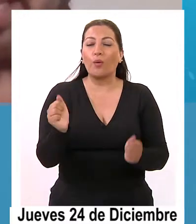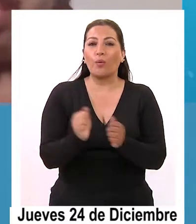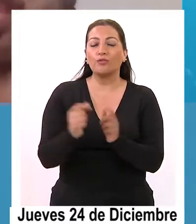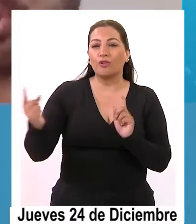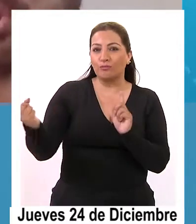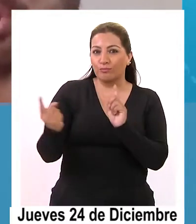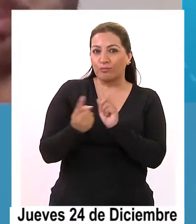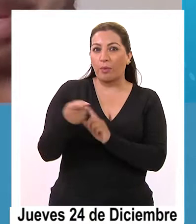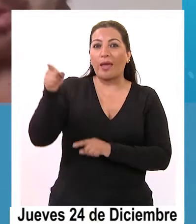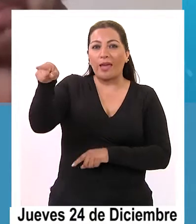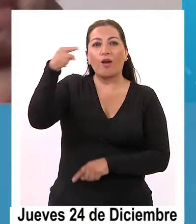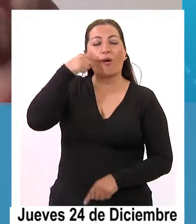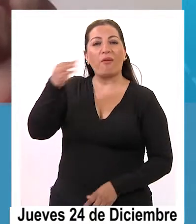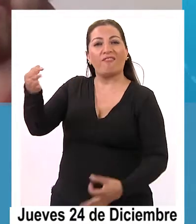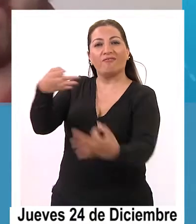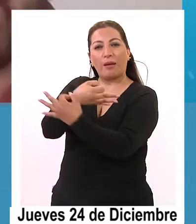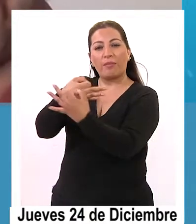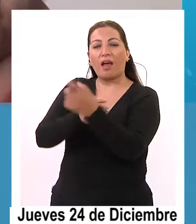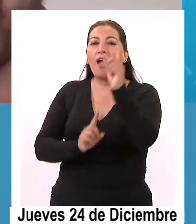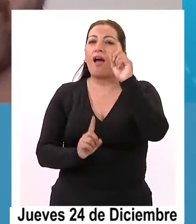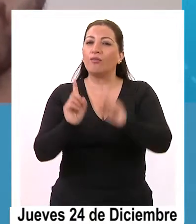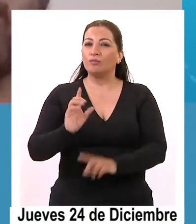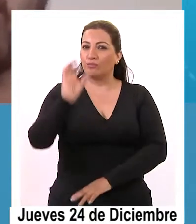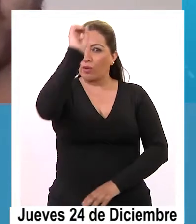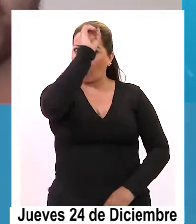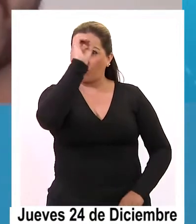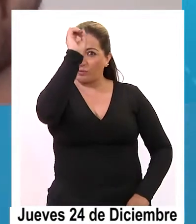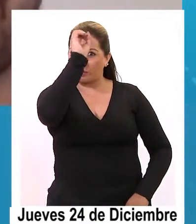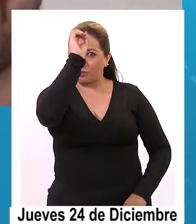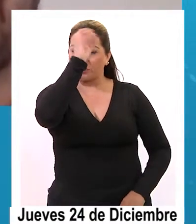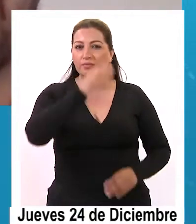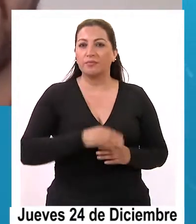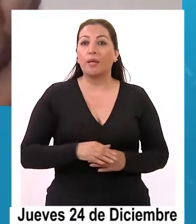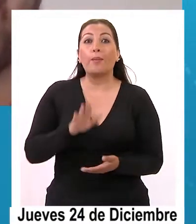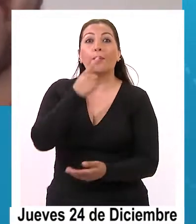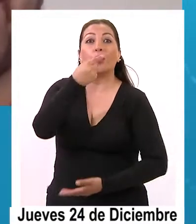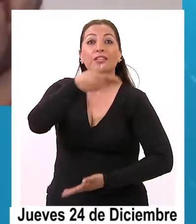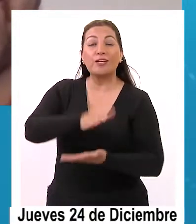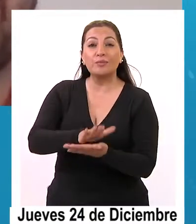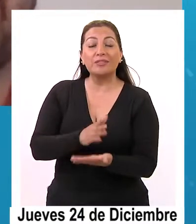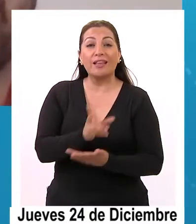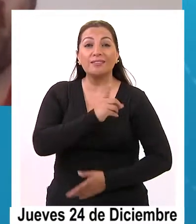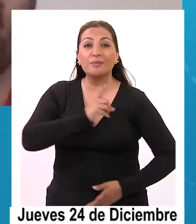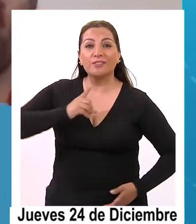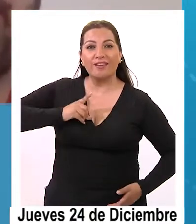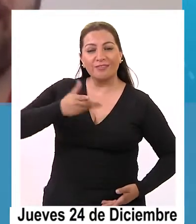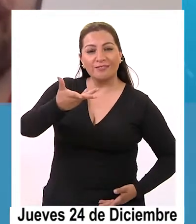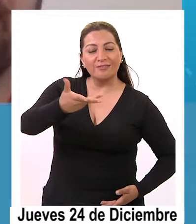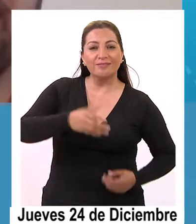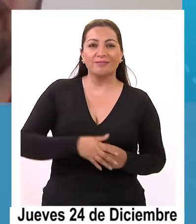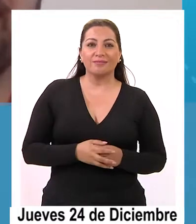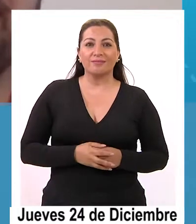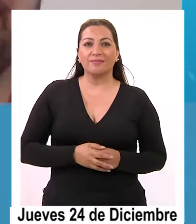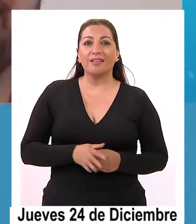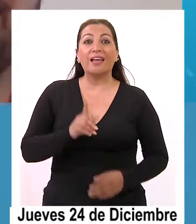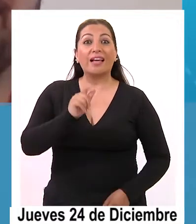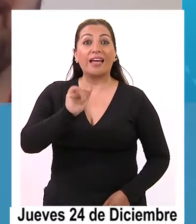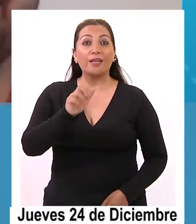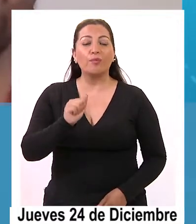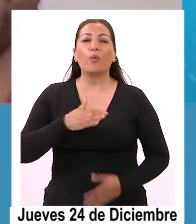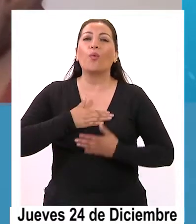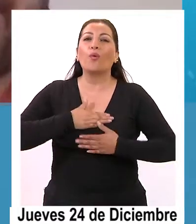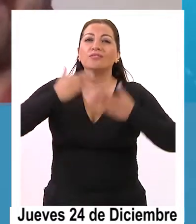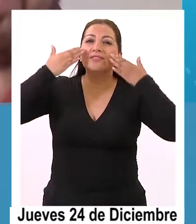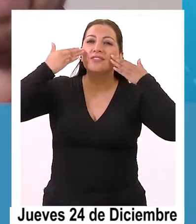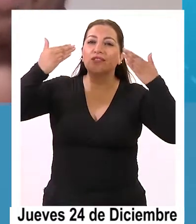justamente y está con nosotros para contarnos algunos de sus puntos de vista. ¿Cómo está, diputado? ¿Cómo le queda,